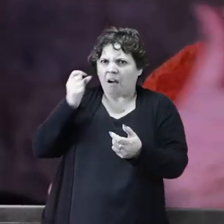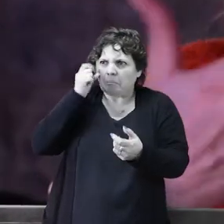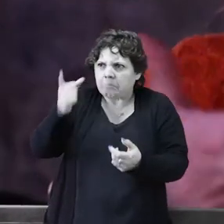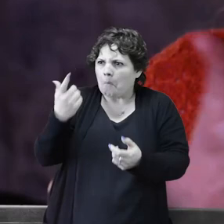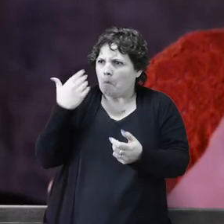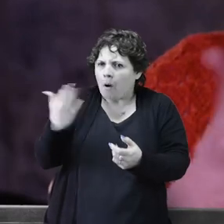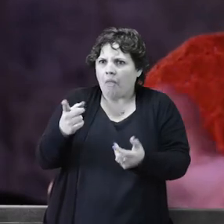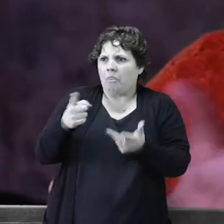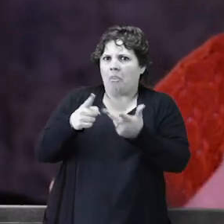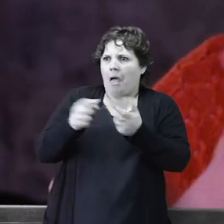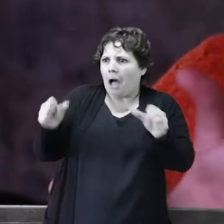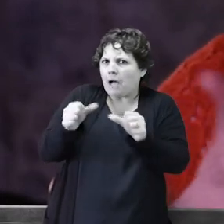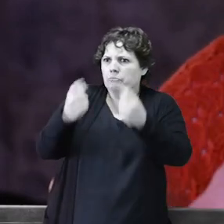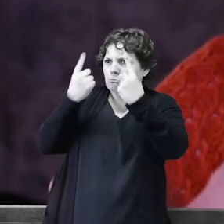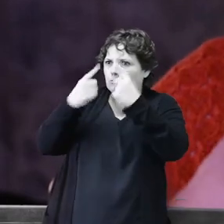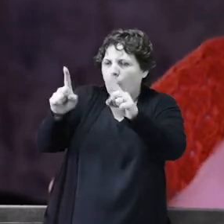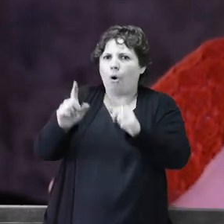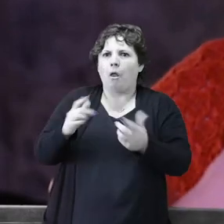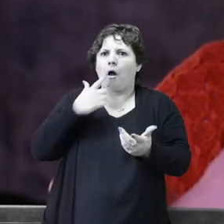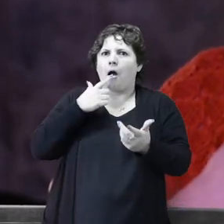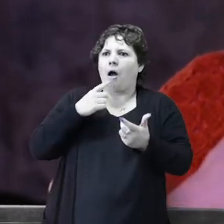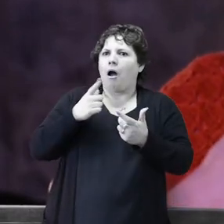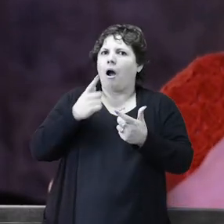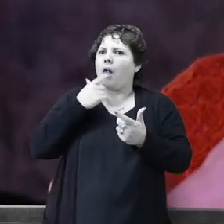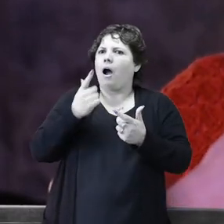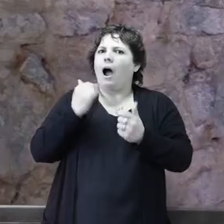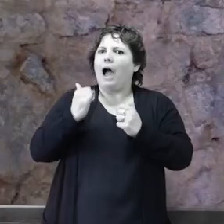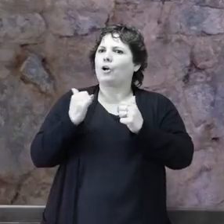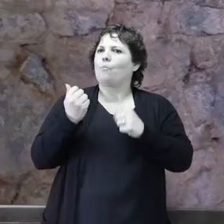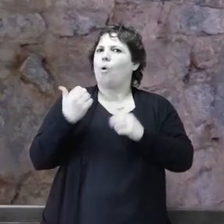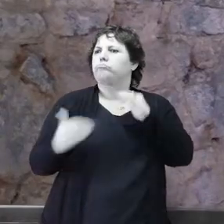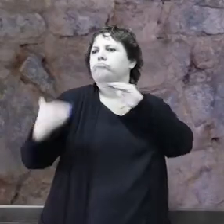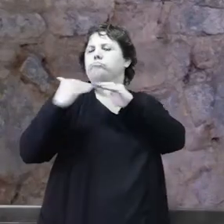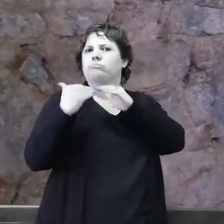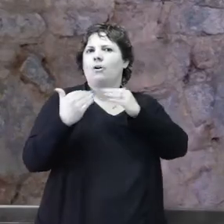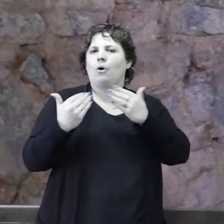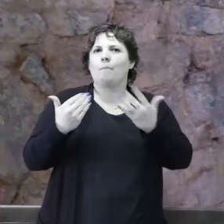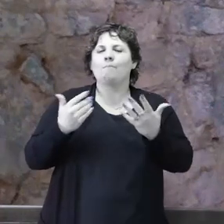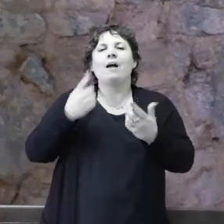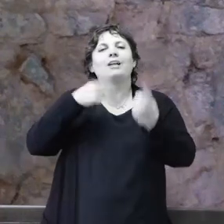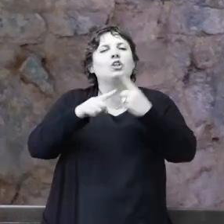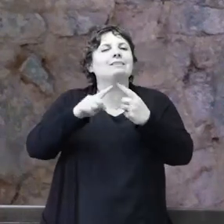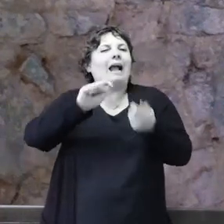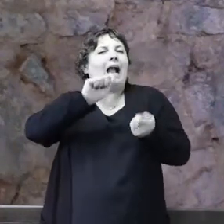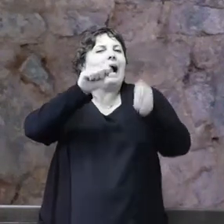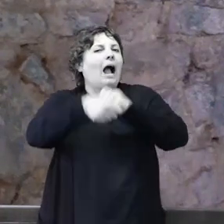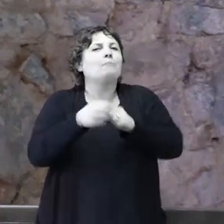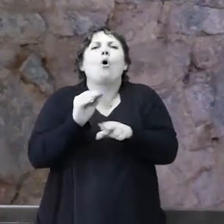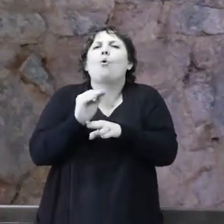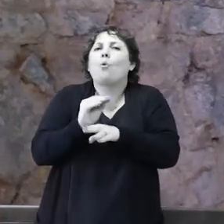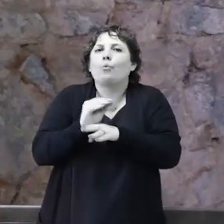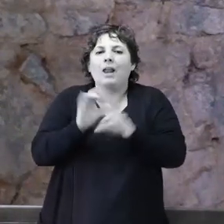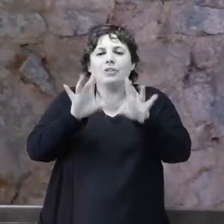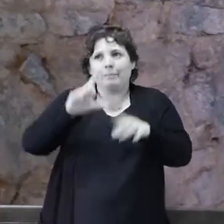de colocarse en relaciones de mayor paridad. Es como que la transformación cultural no es solo para